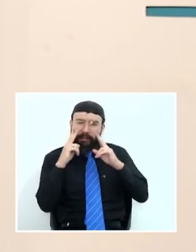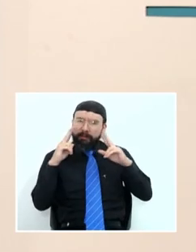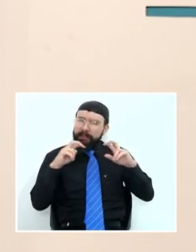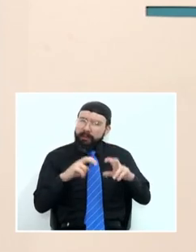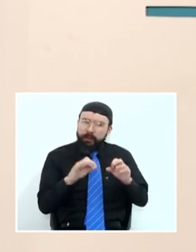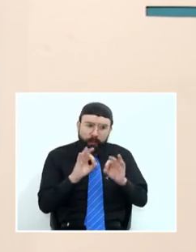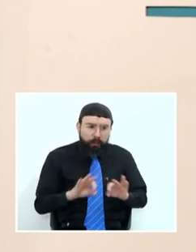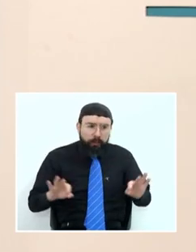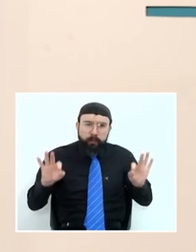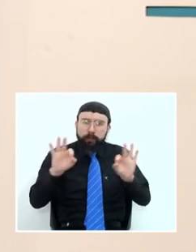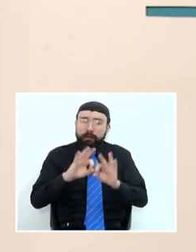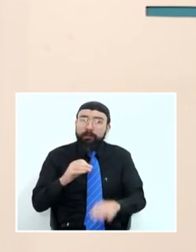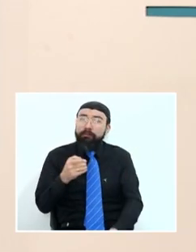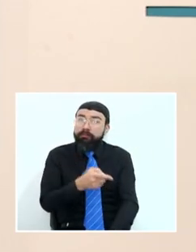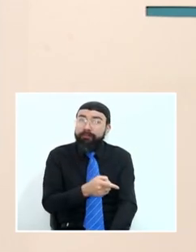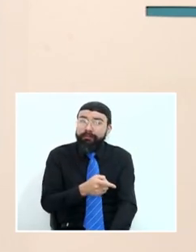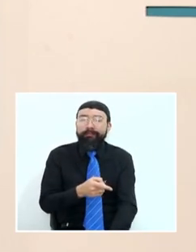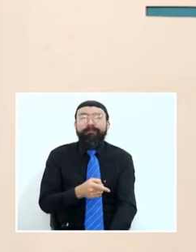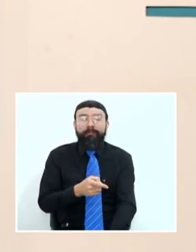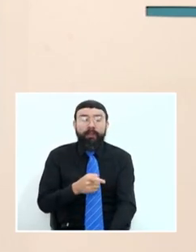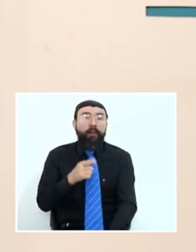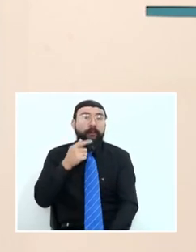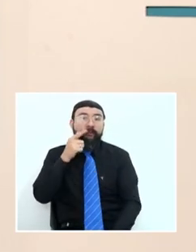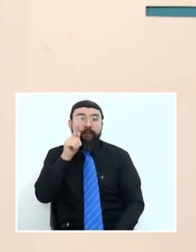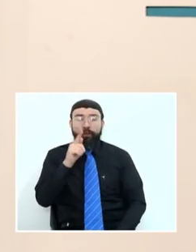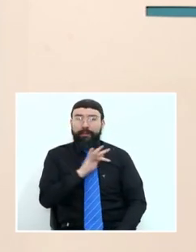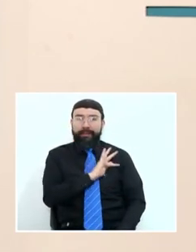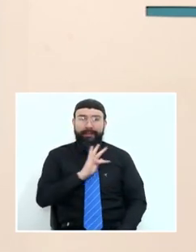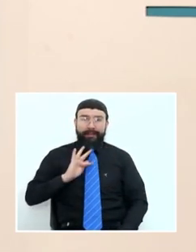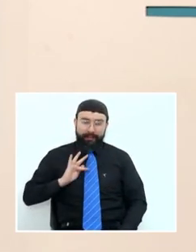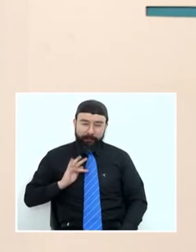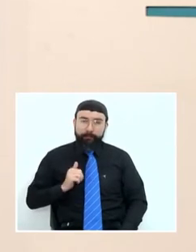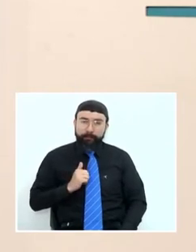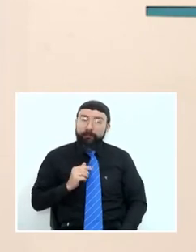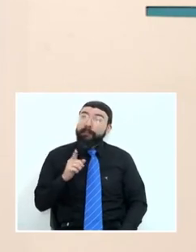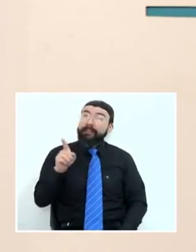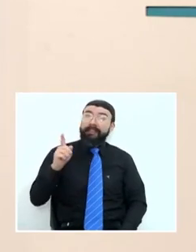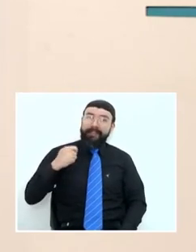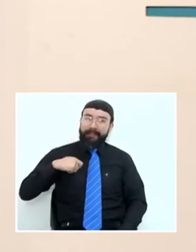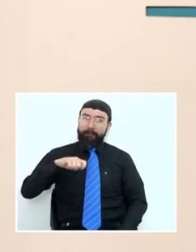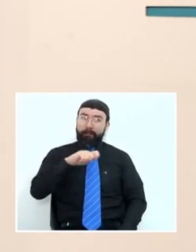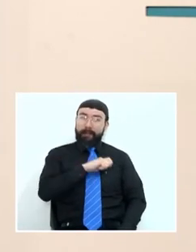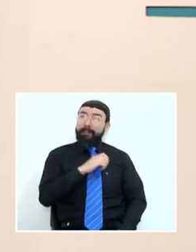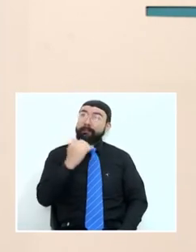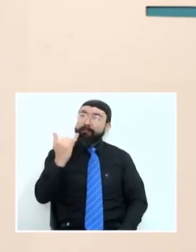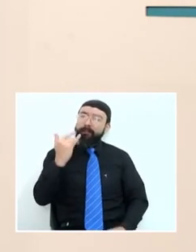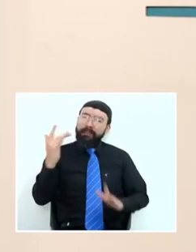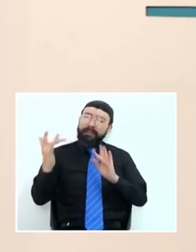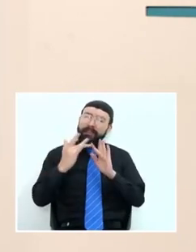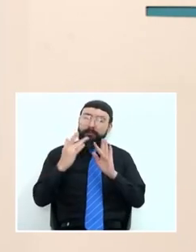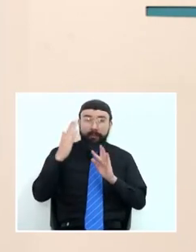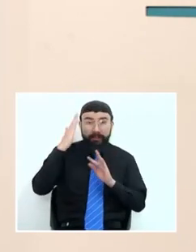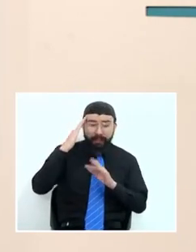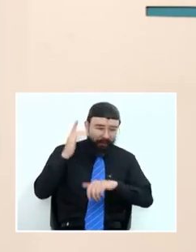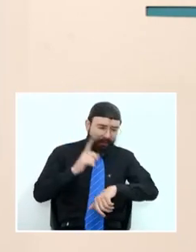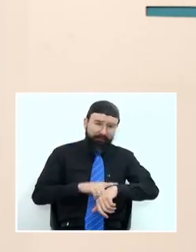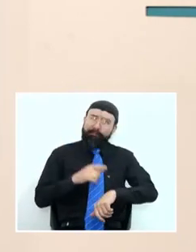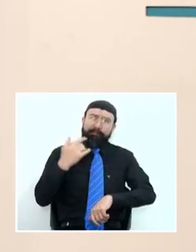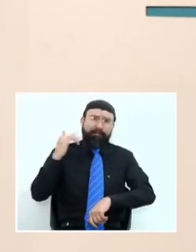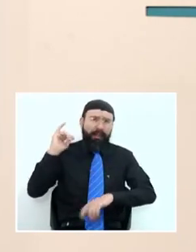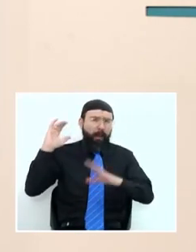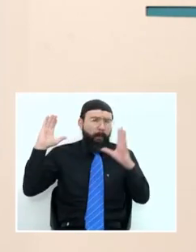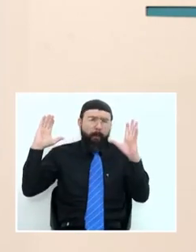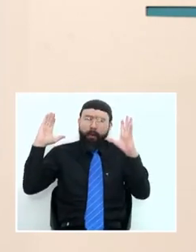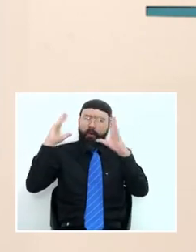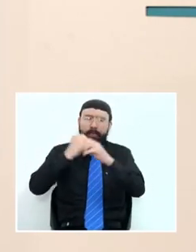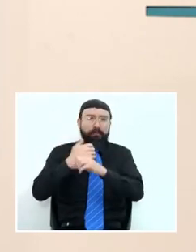es la frutoterapia. Él está desde España en este momento. Sé que en España están pues muy tarde de la noche, más de